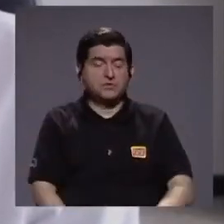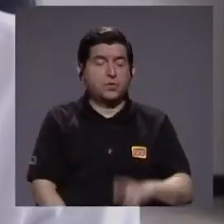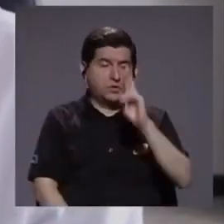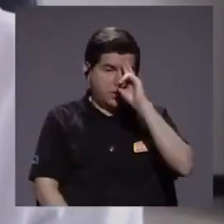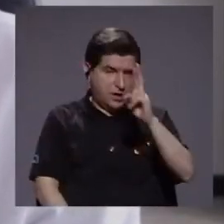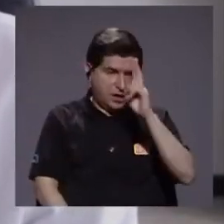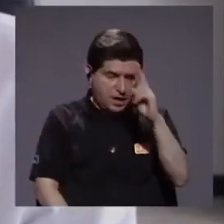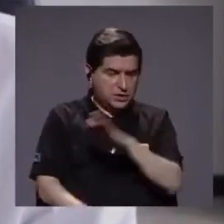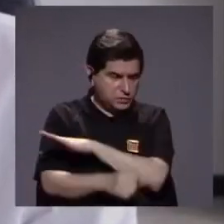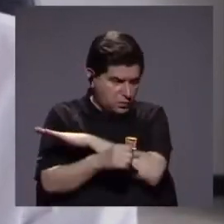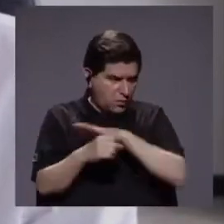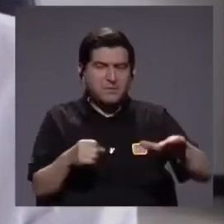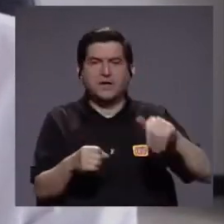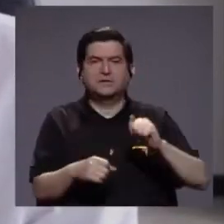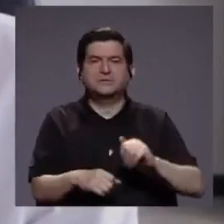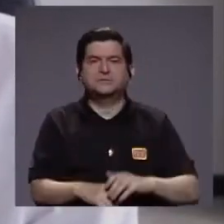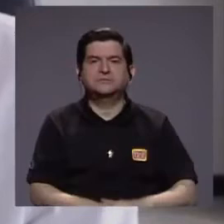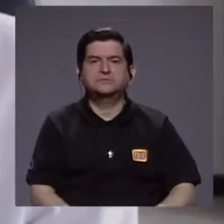respetadas integralmente.